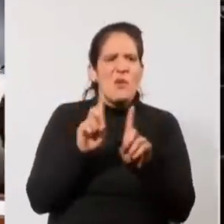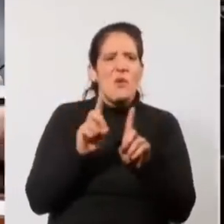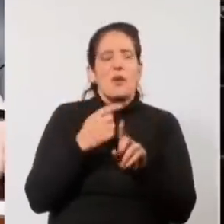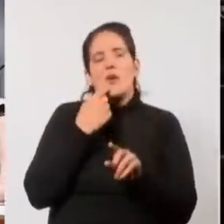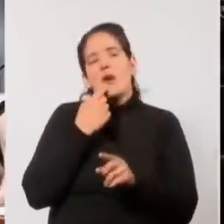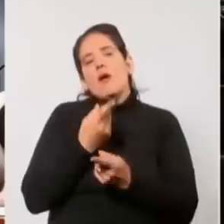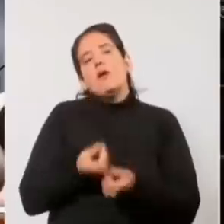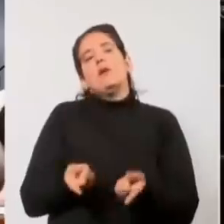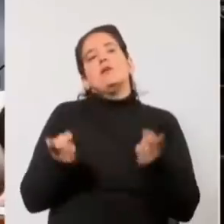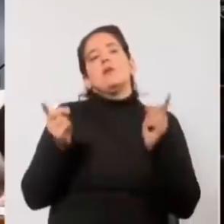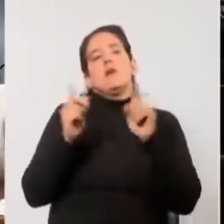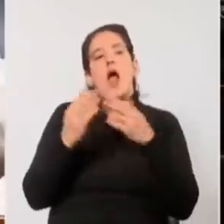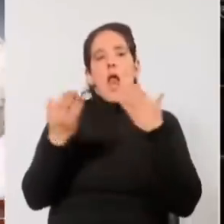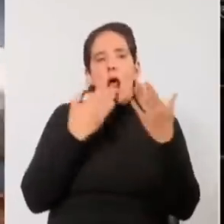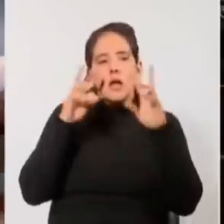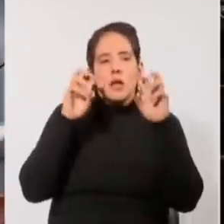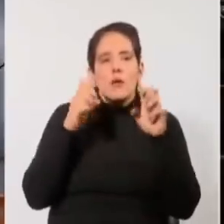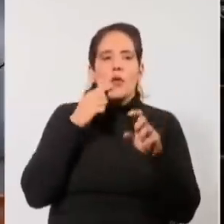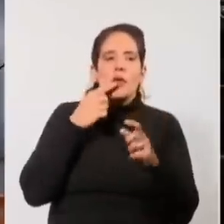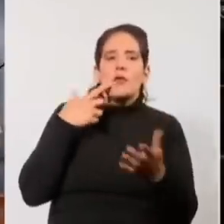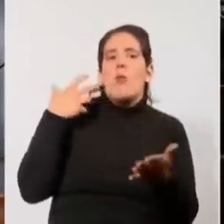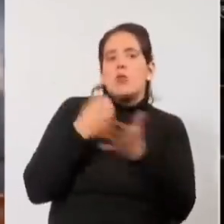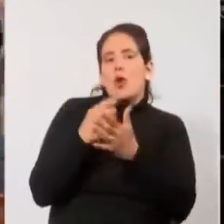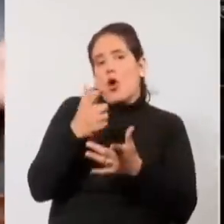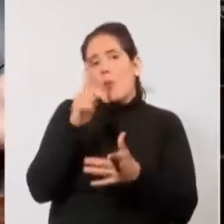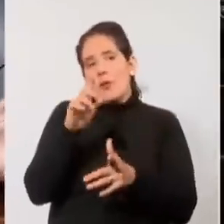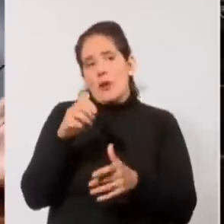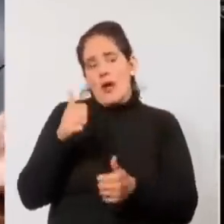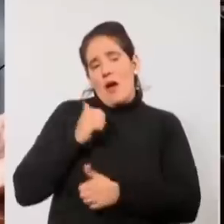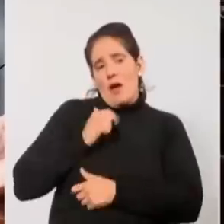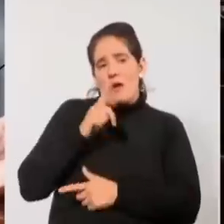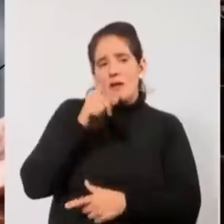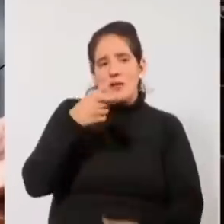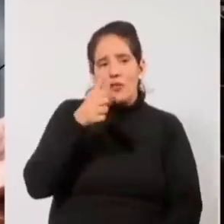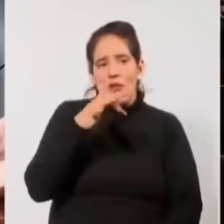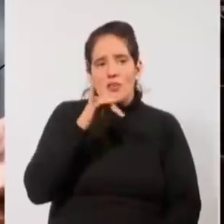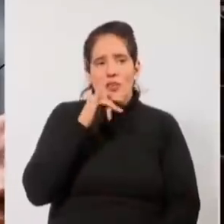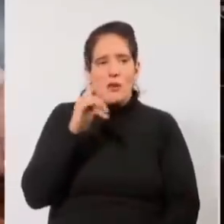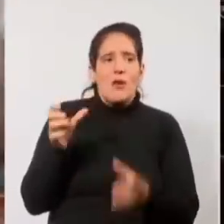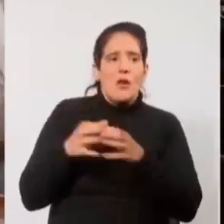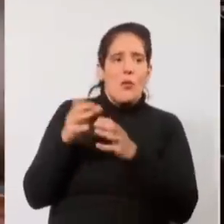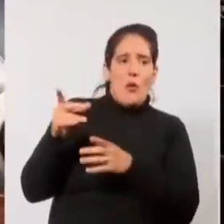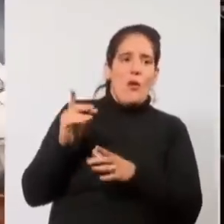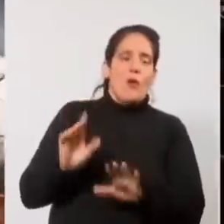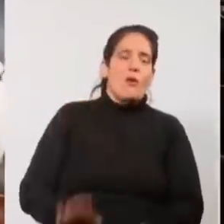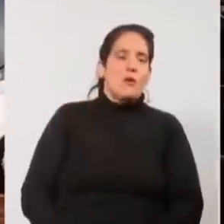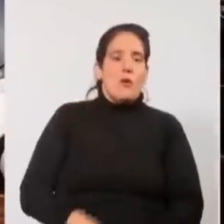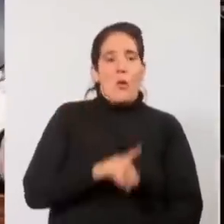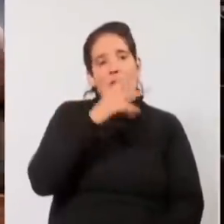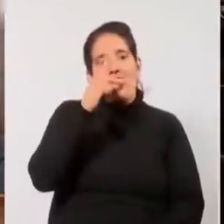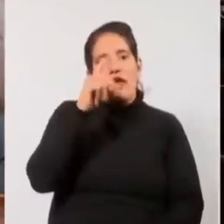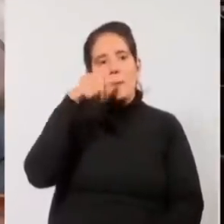les venga a hablar a ustedes son golpistas porque tuvieron a Echegoyen en el Consejo de Estado, a De